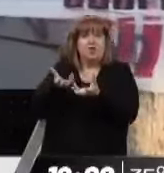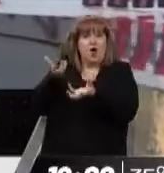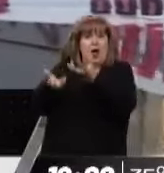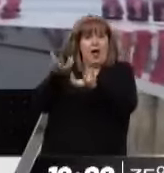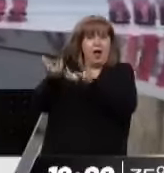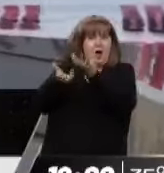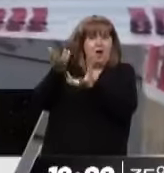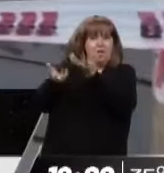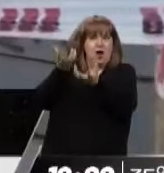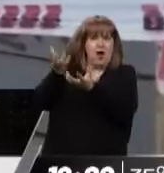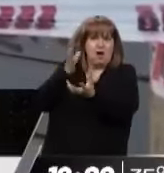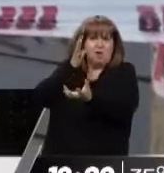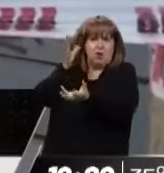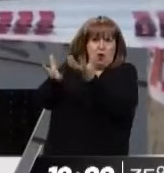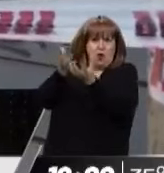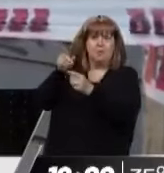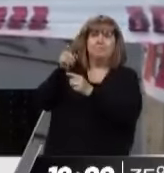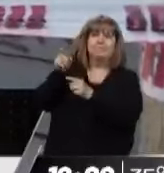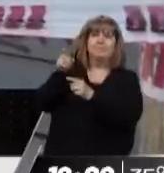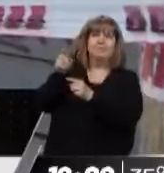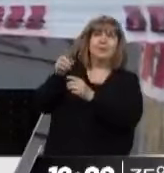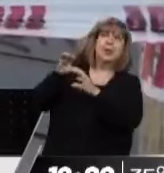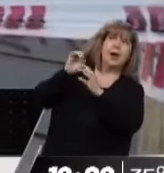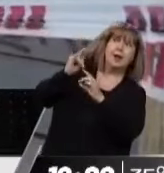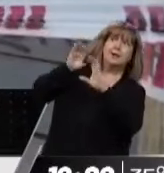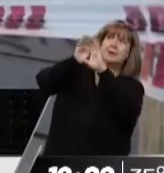mayor intensidad de los daños causados.